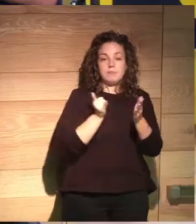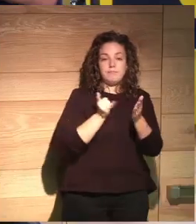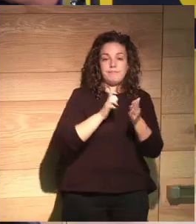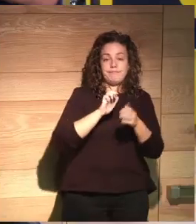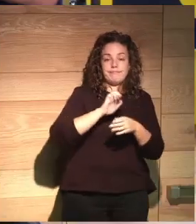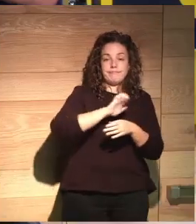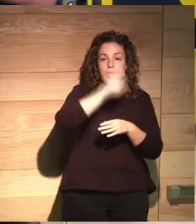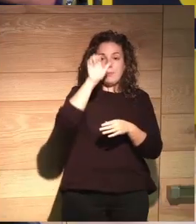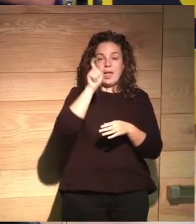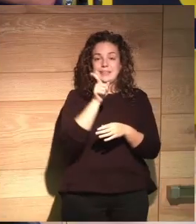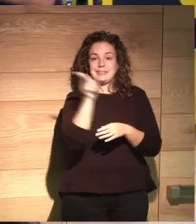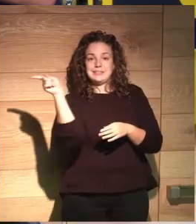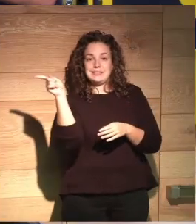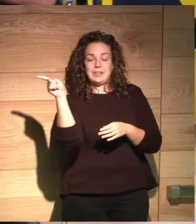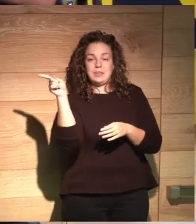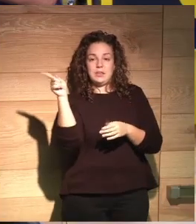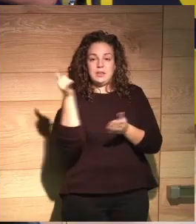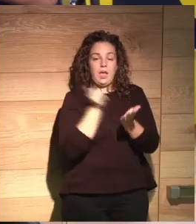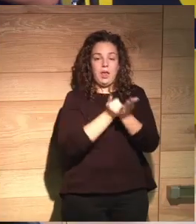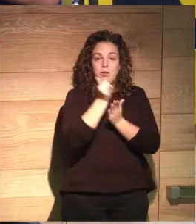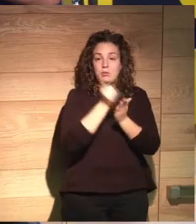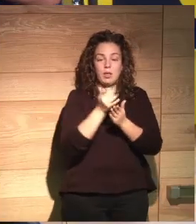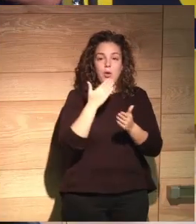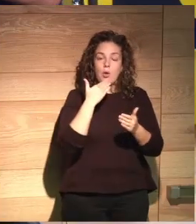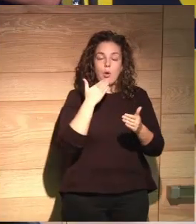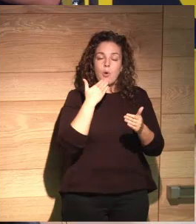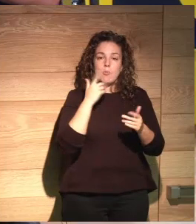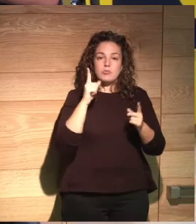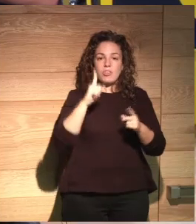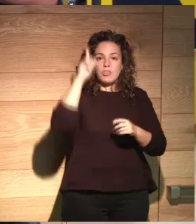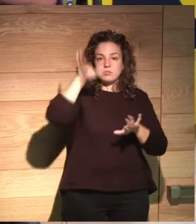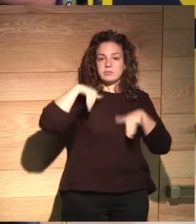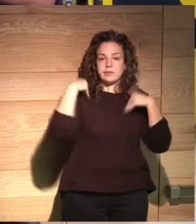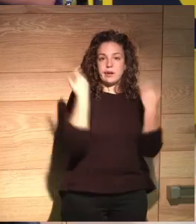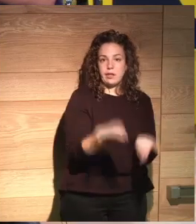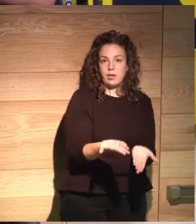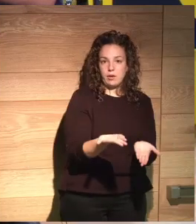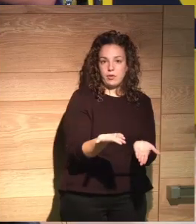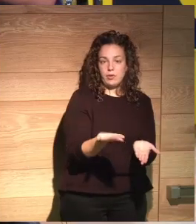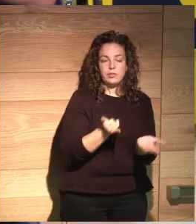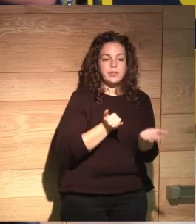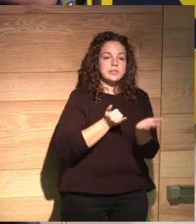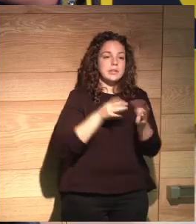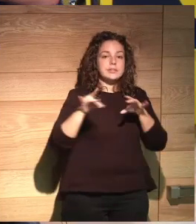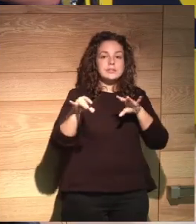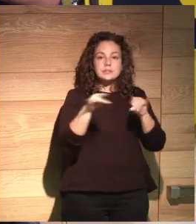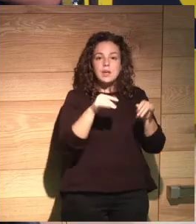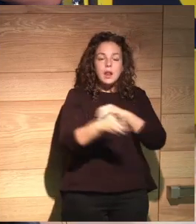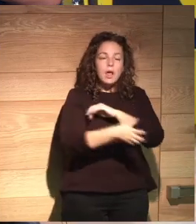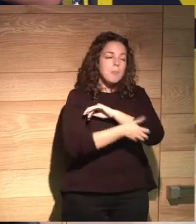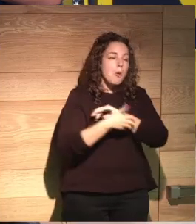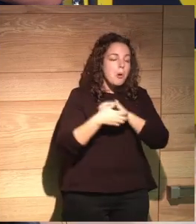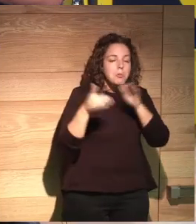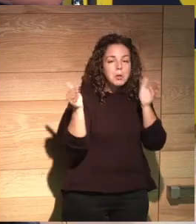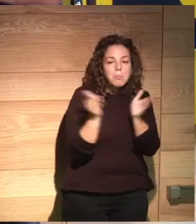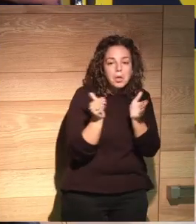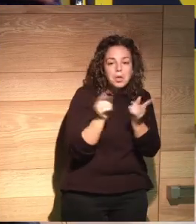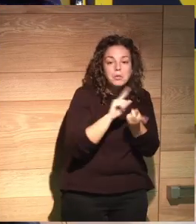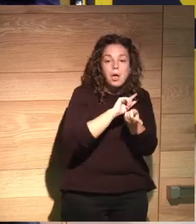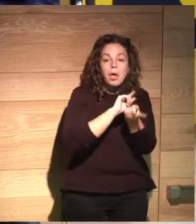es un regalo de los dioses y entonces reemplazan estas estas tierras pobres chiquitas de